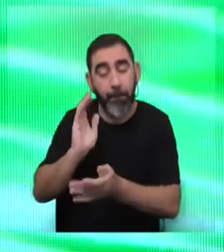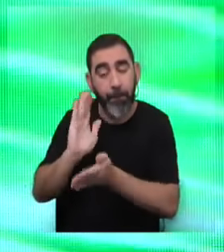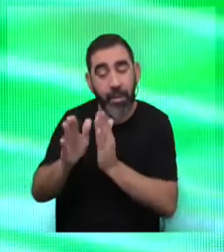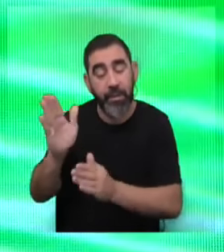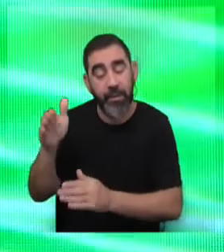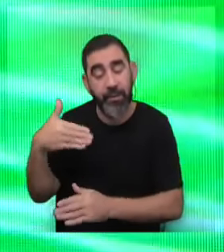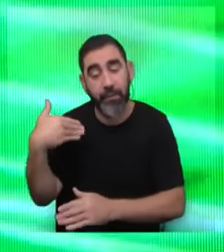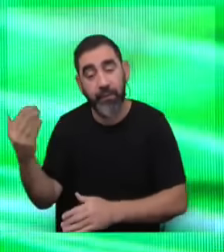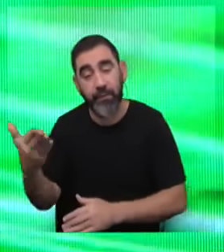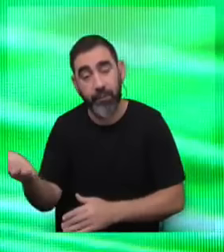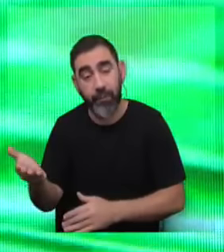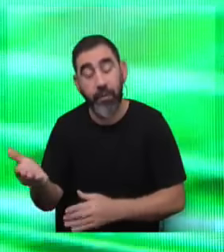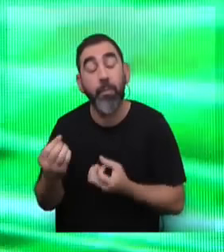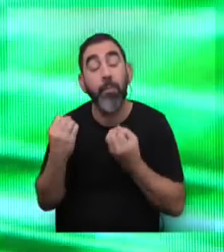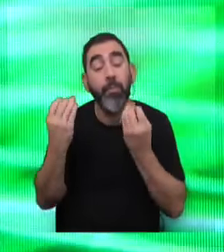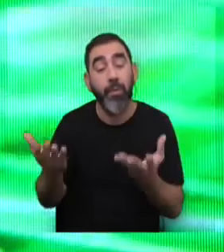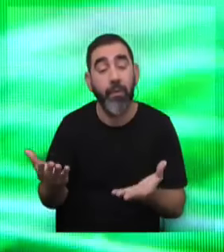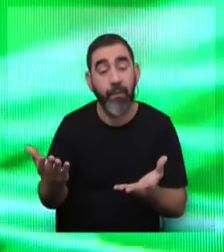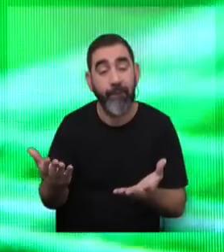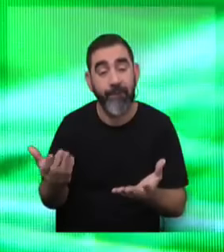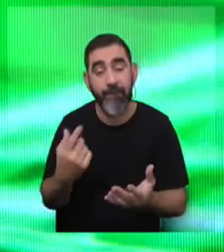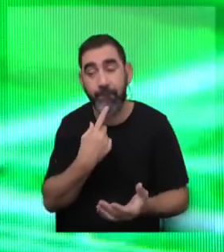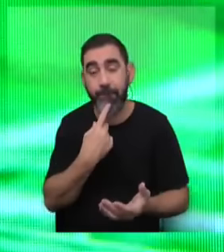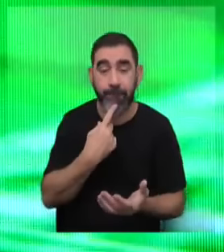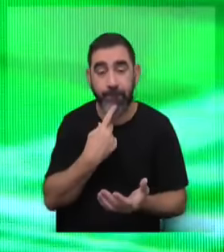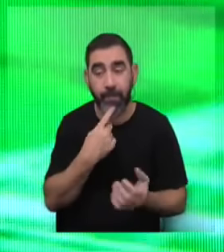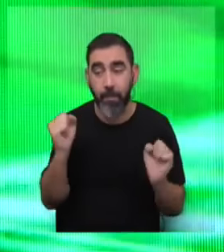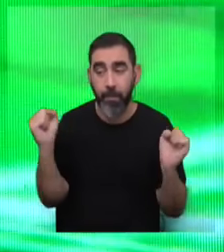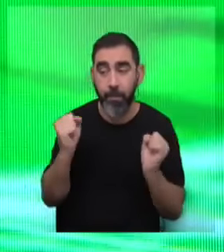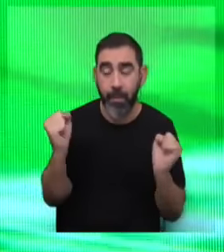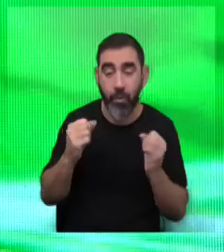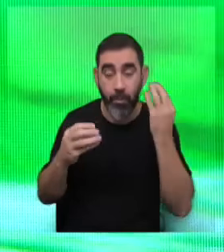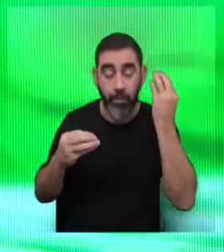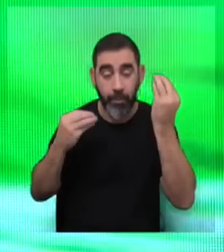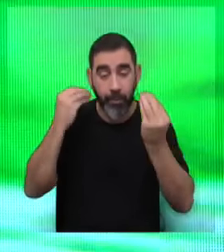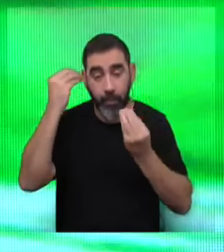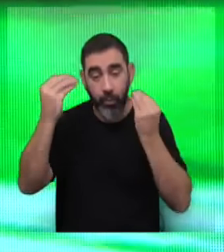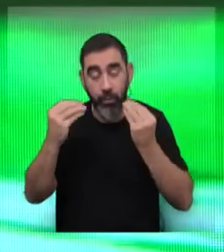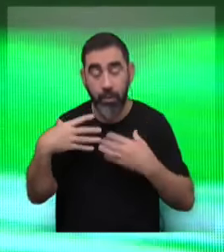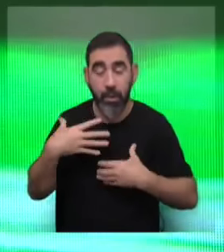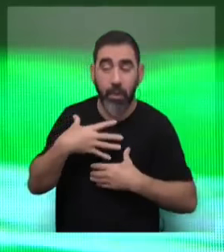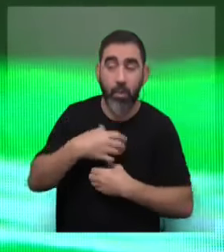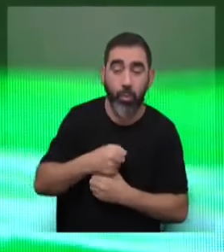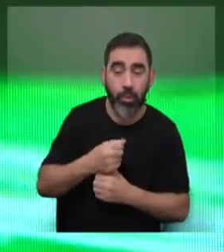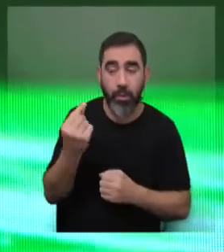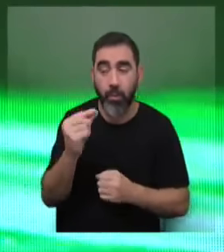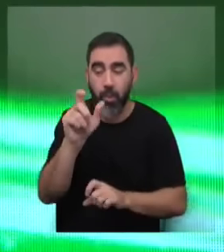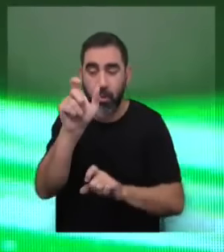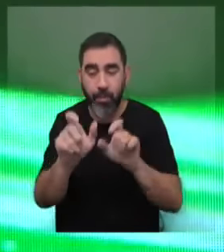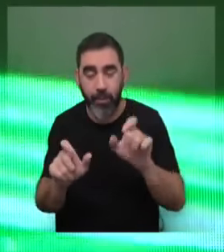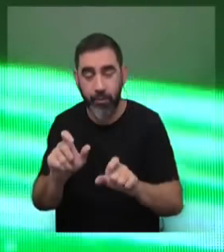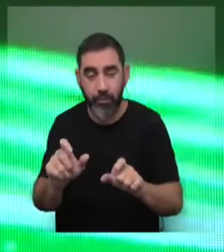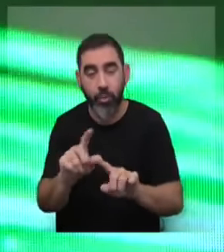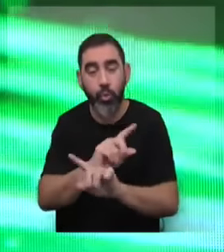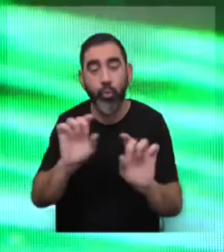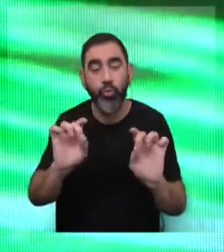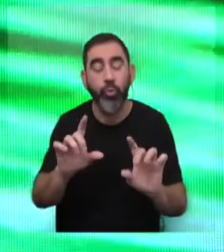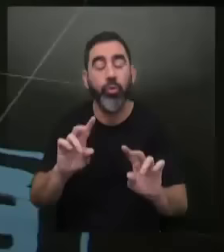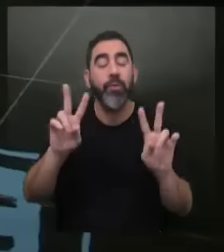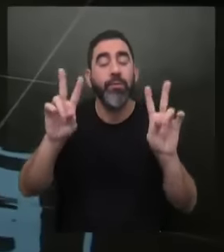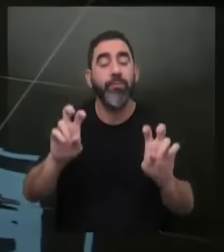duda responden a una inquietud a un temor y a una preocupación y a una angustia de una parte de la población no son solo el